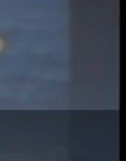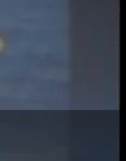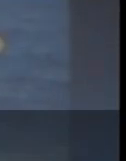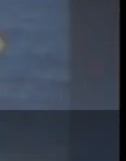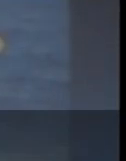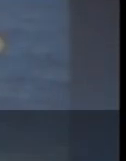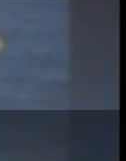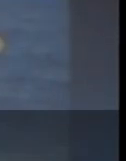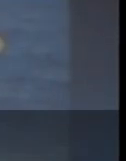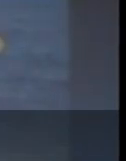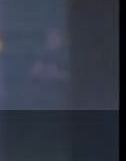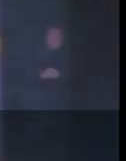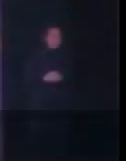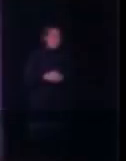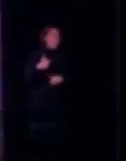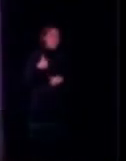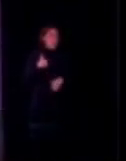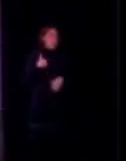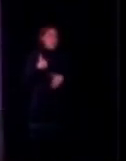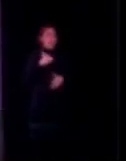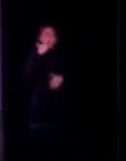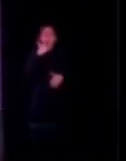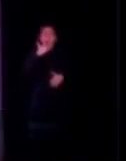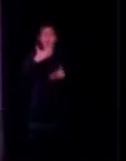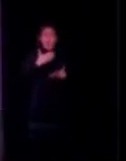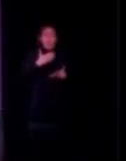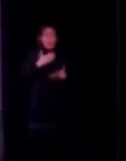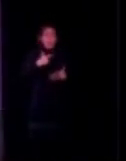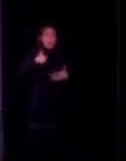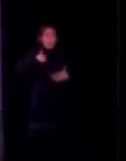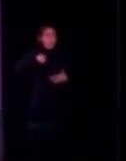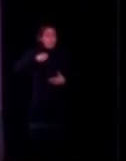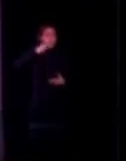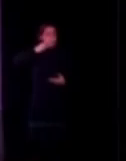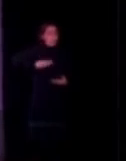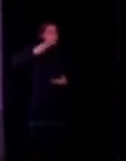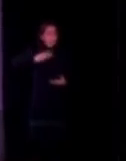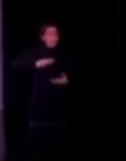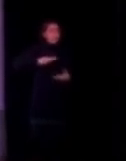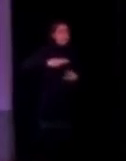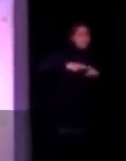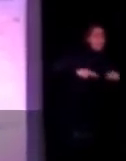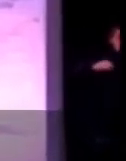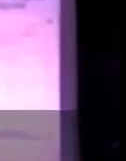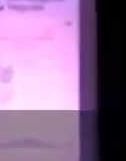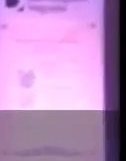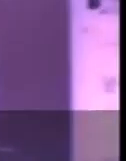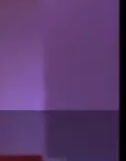No tengo ningún mérito. Estar al lado de personas como Isabel es lo que hacen que uno se comprometa. O sea, que no hay otra.